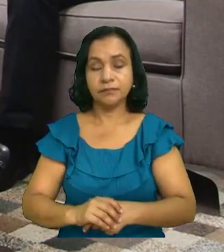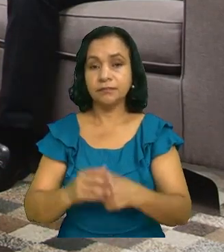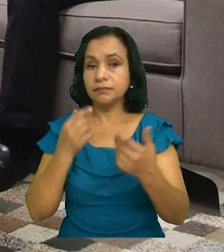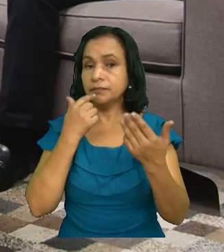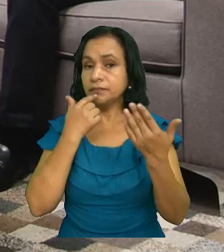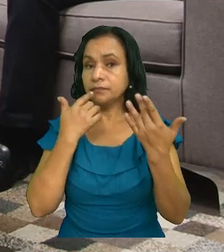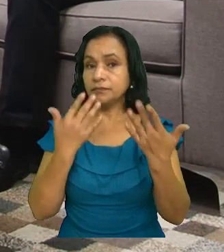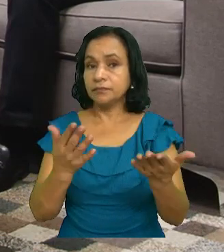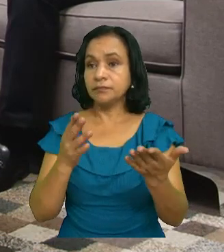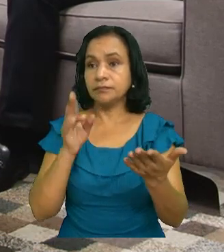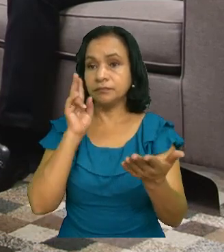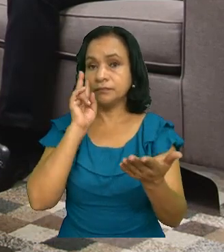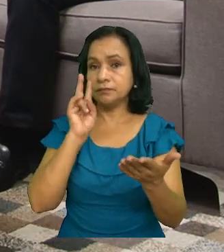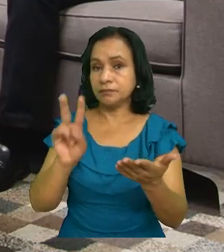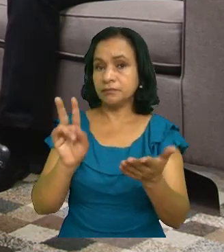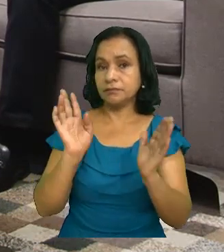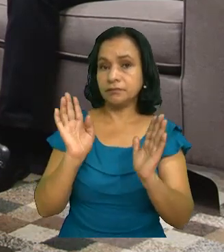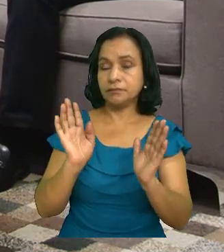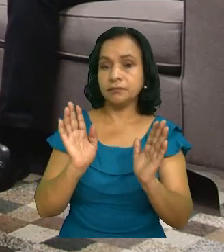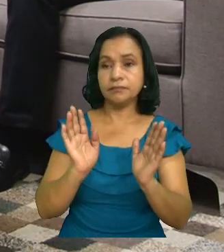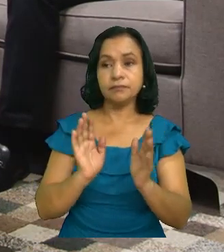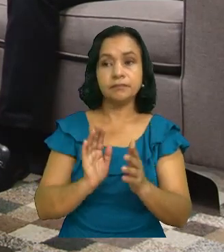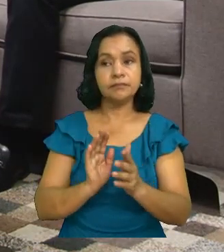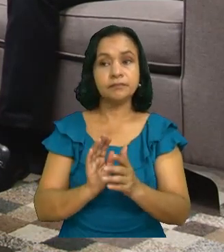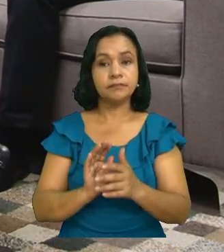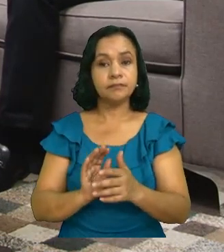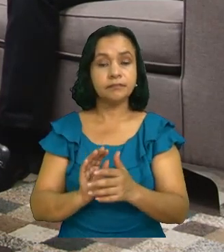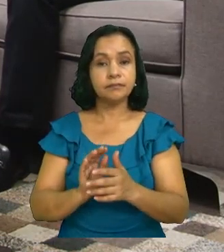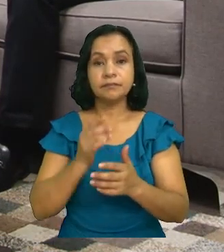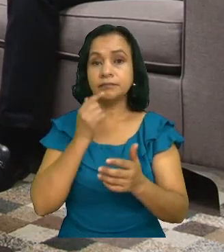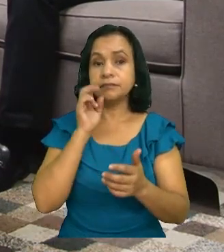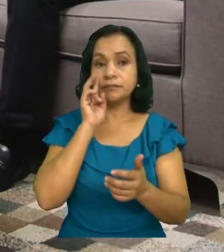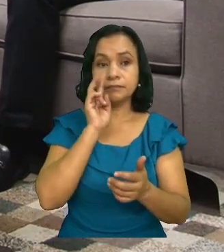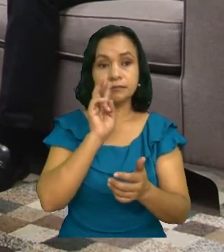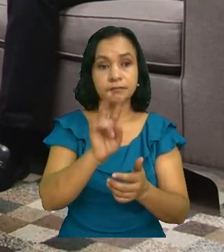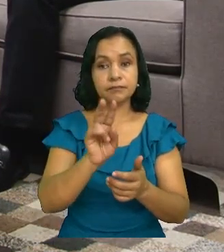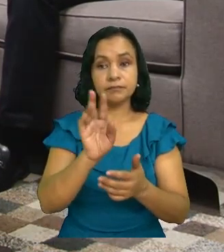porque ven la hoja de zinc, okay, porque ven